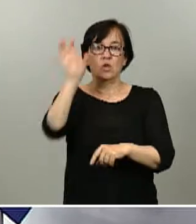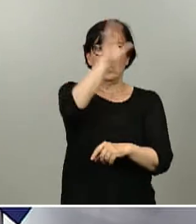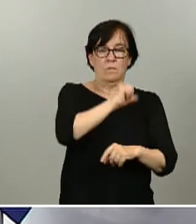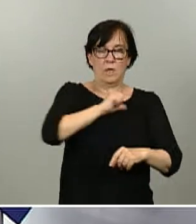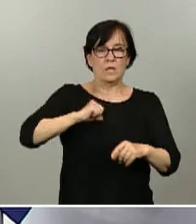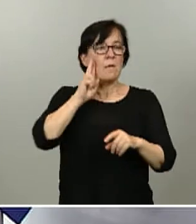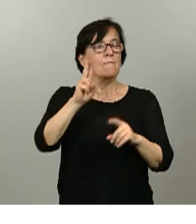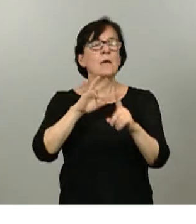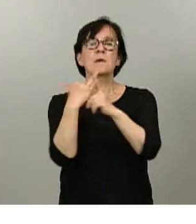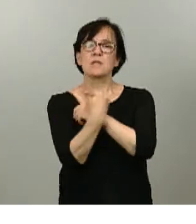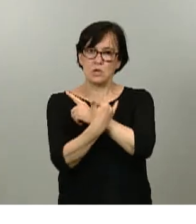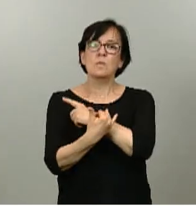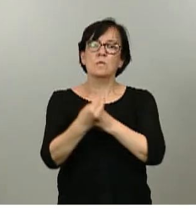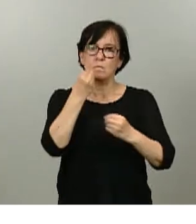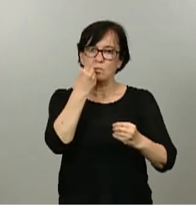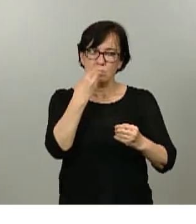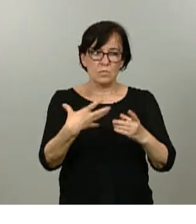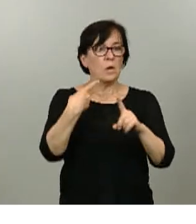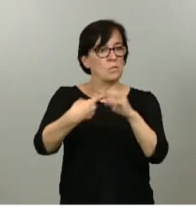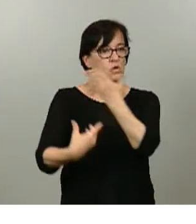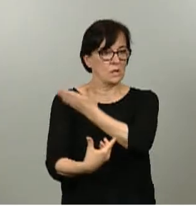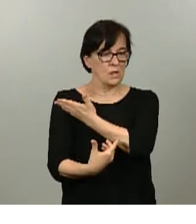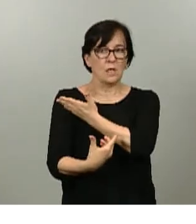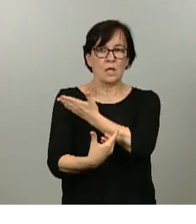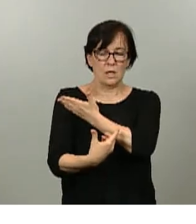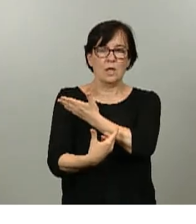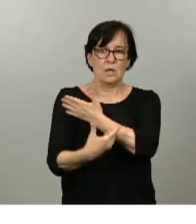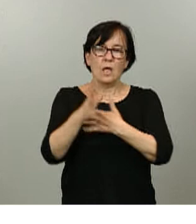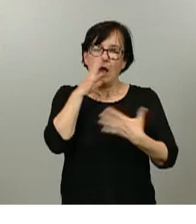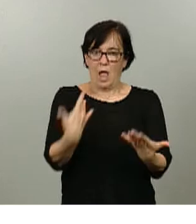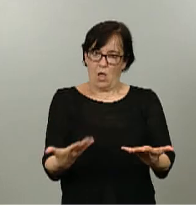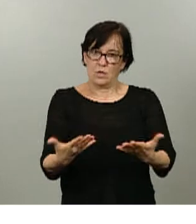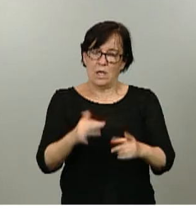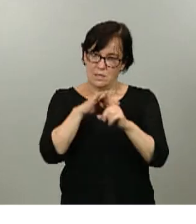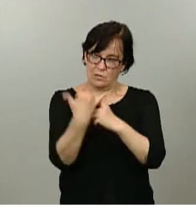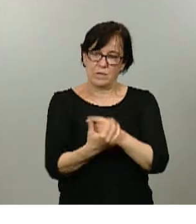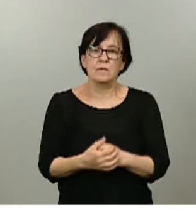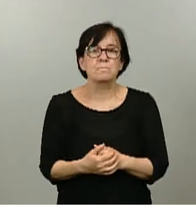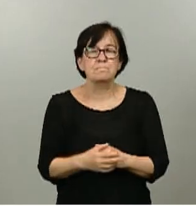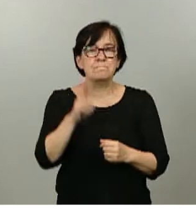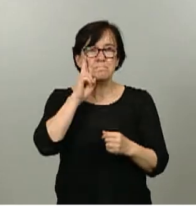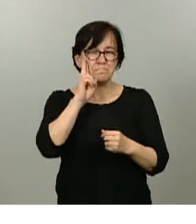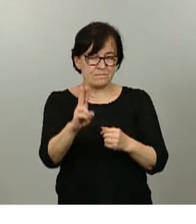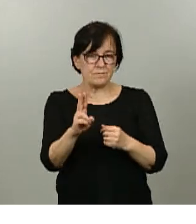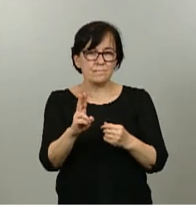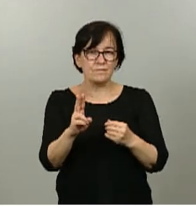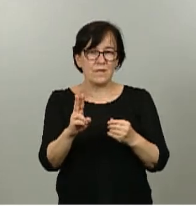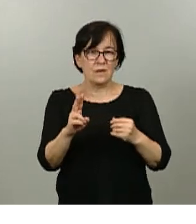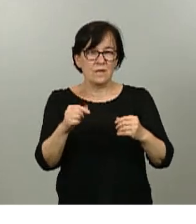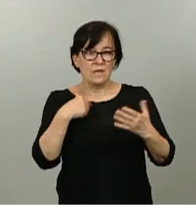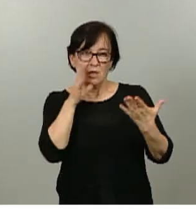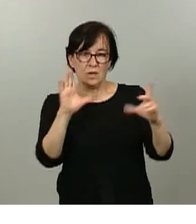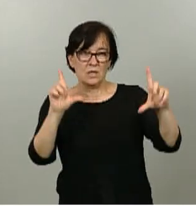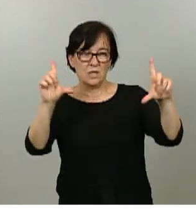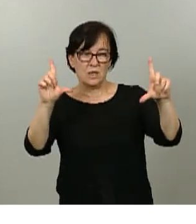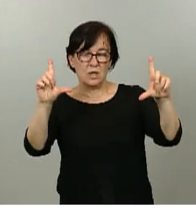situación favorable en la que estamos actualmente. Si se dan cuenta, la leyenda está un poco pequeño, pero yo creo